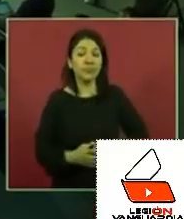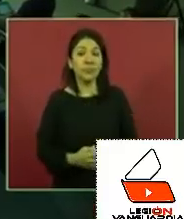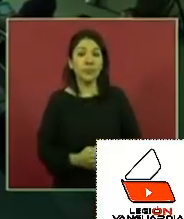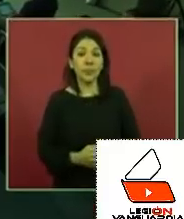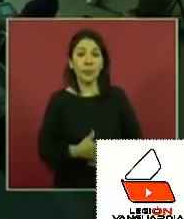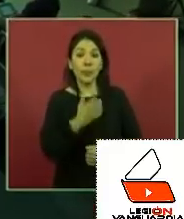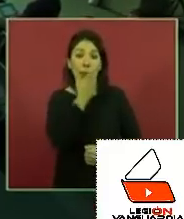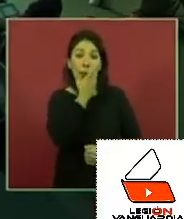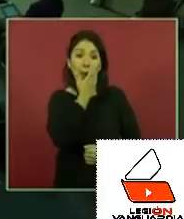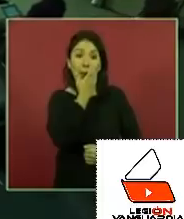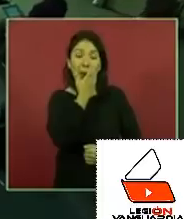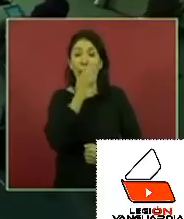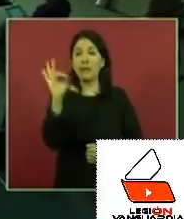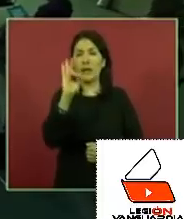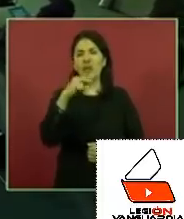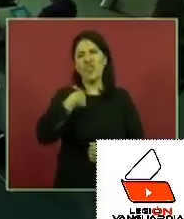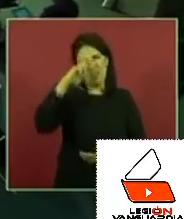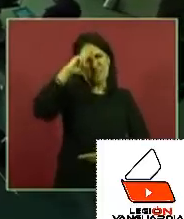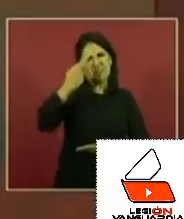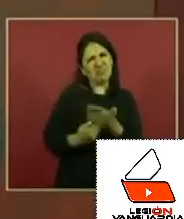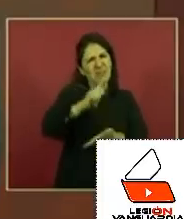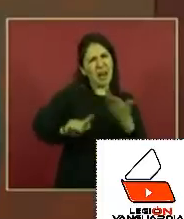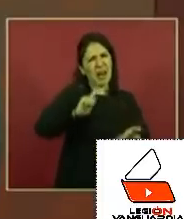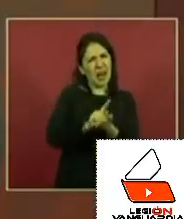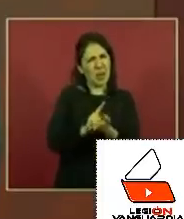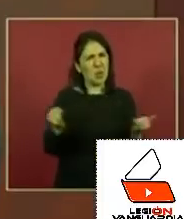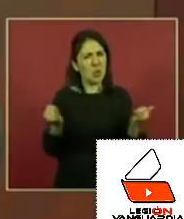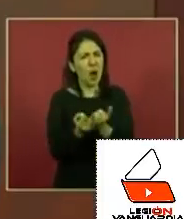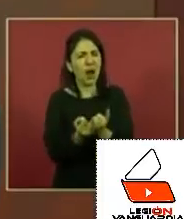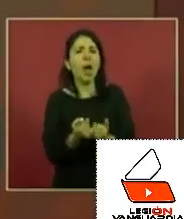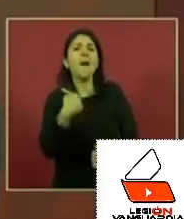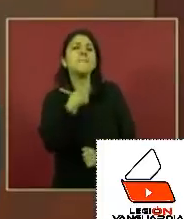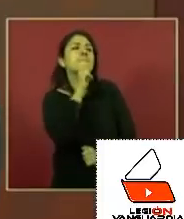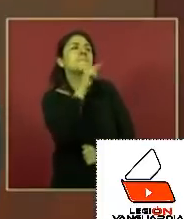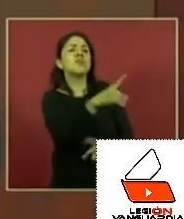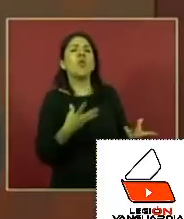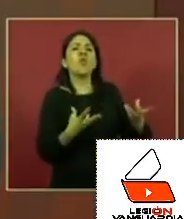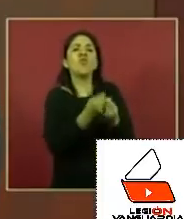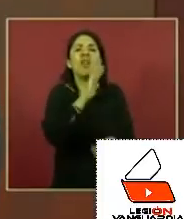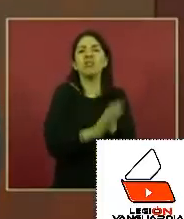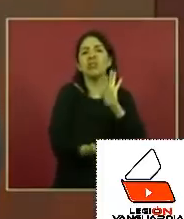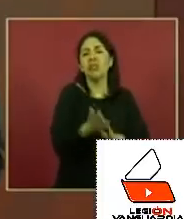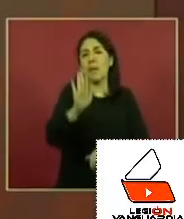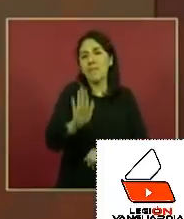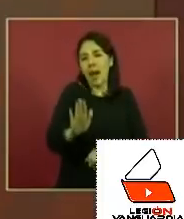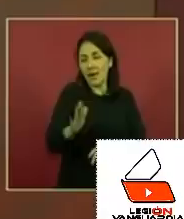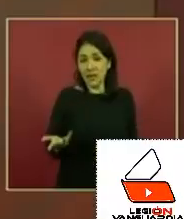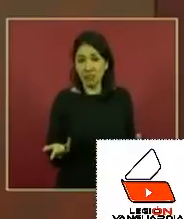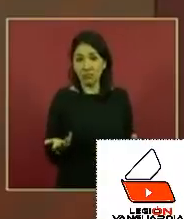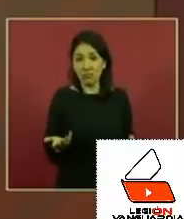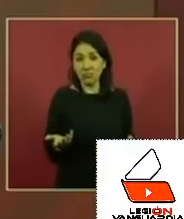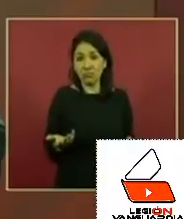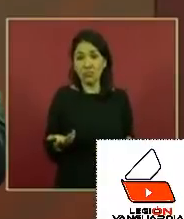Porque si no Me convierto En cómplice Ya